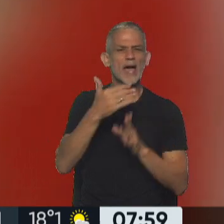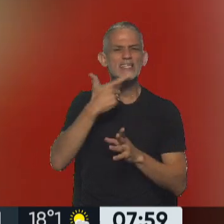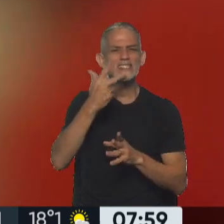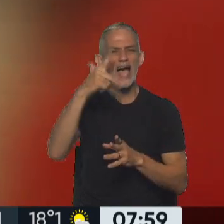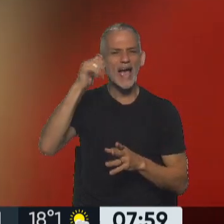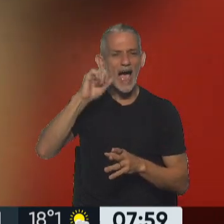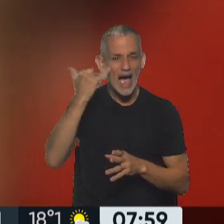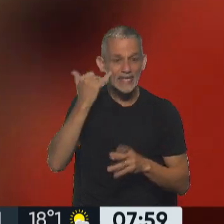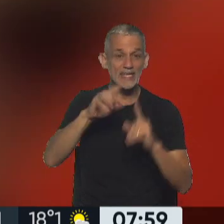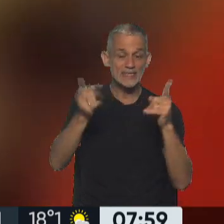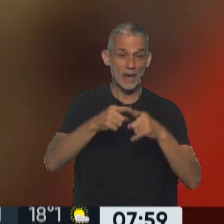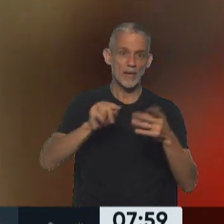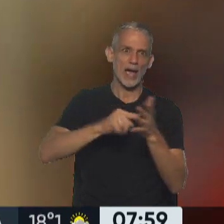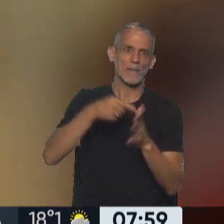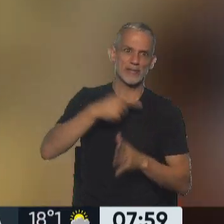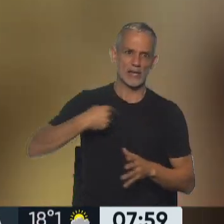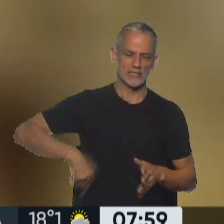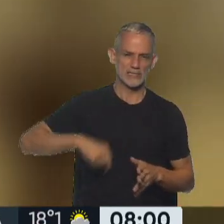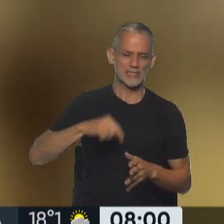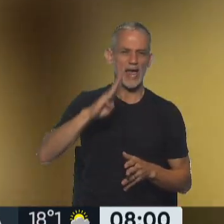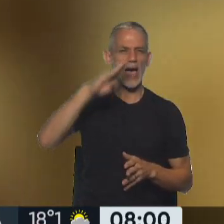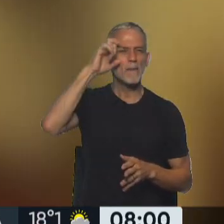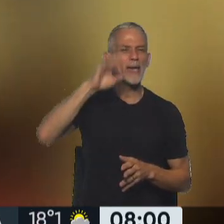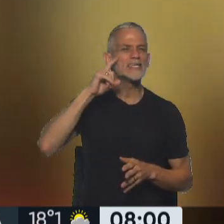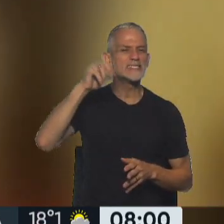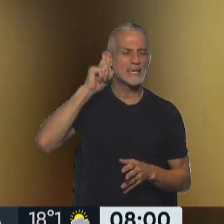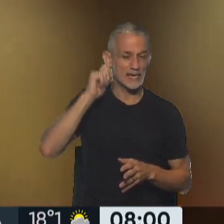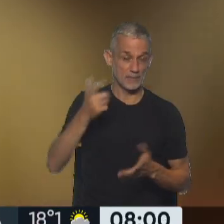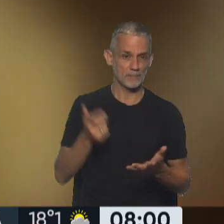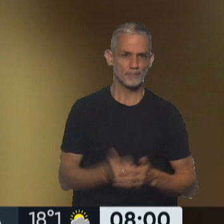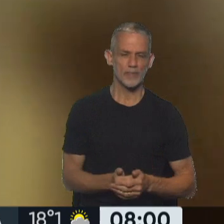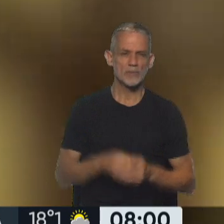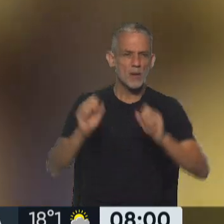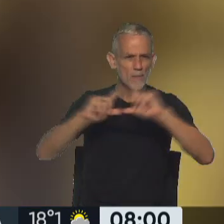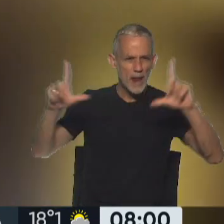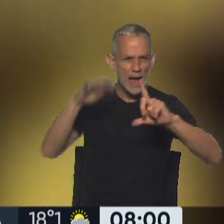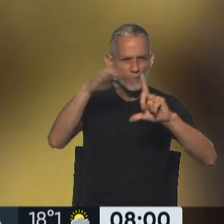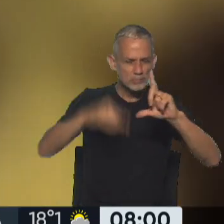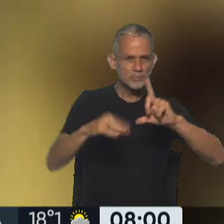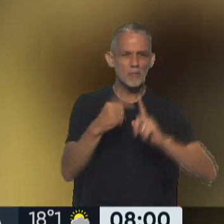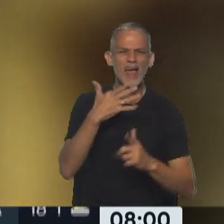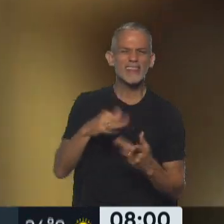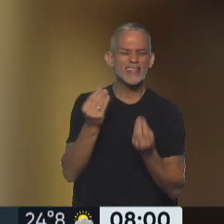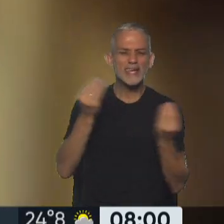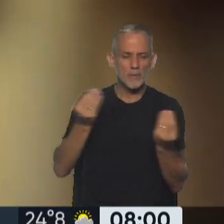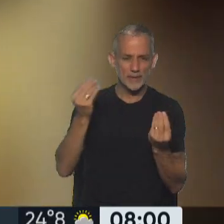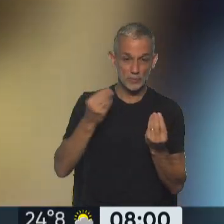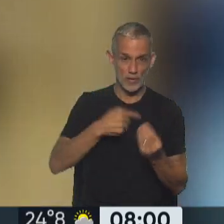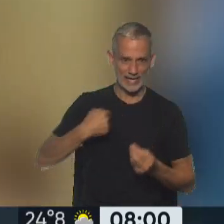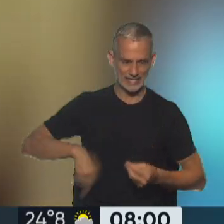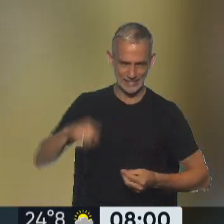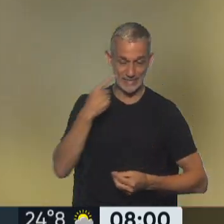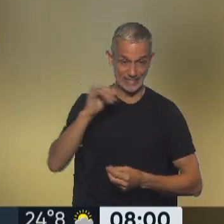al mismo Beijing que es la capital no Ale trajiste algunas placas con más información para entender con detalle justamente lo que está sucediendo allí en China